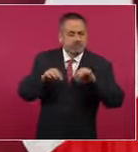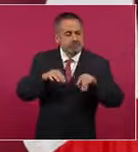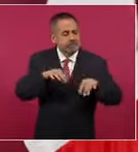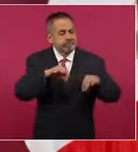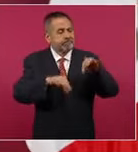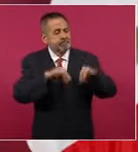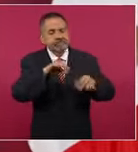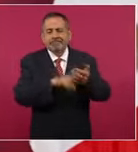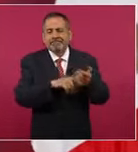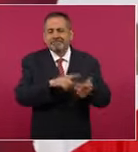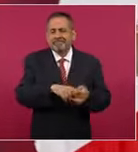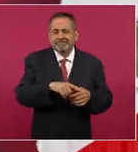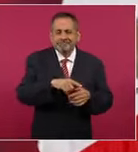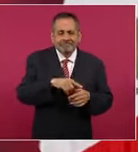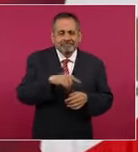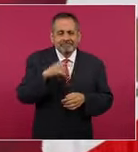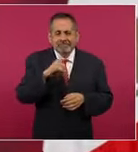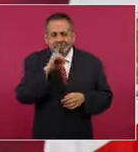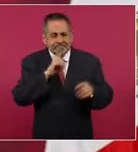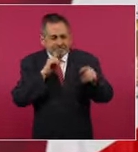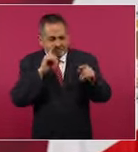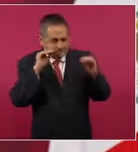a su antojo,